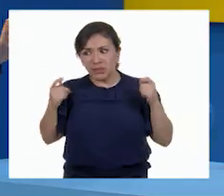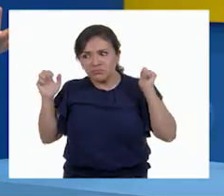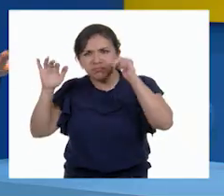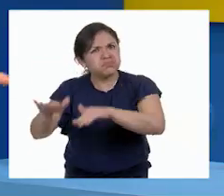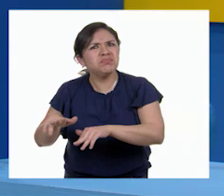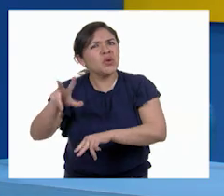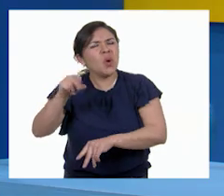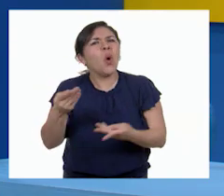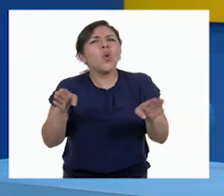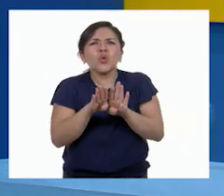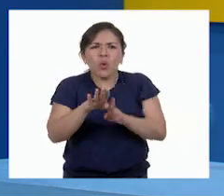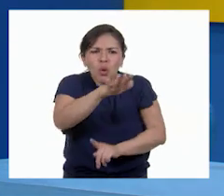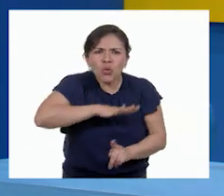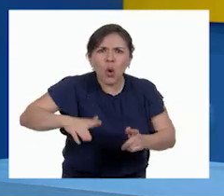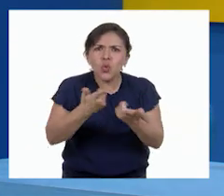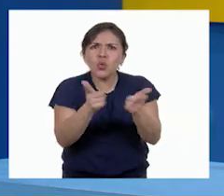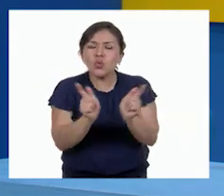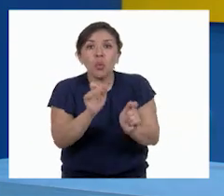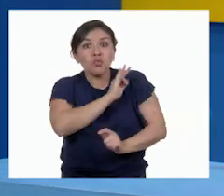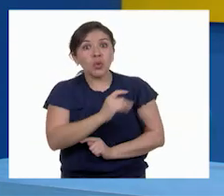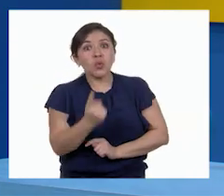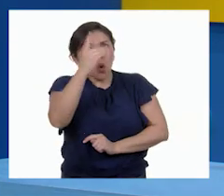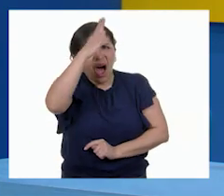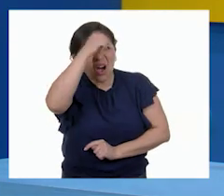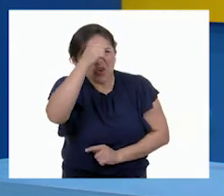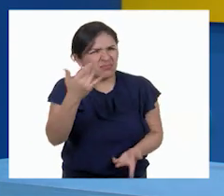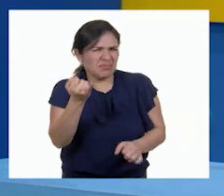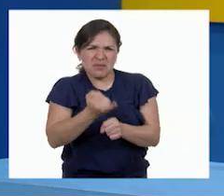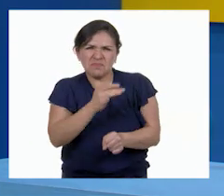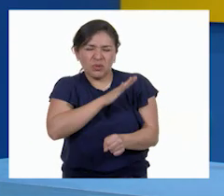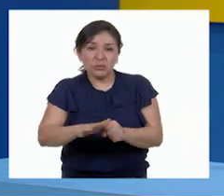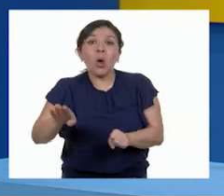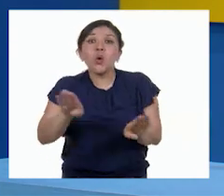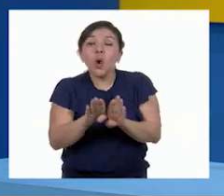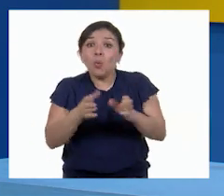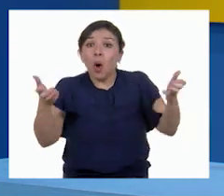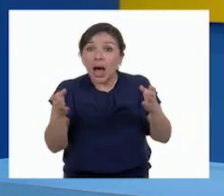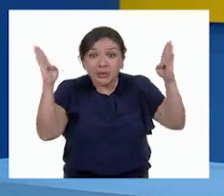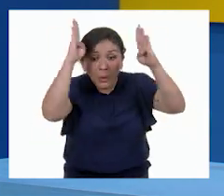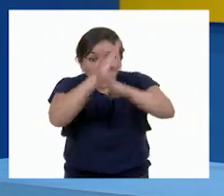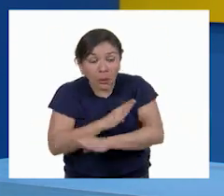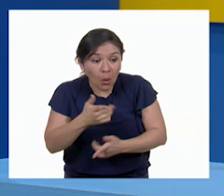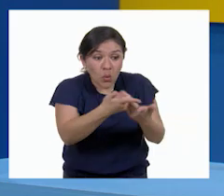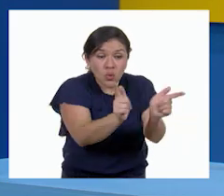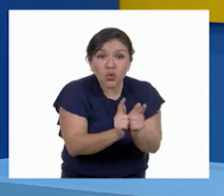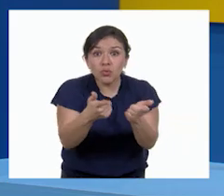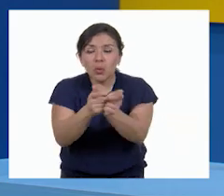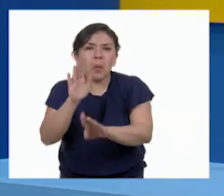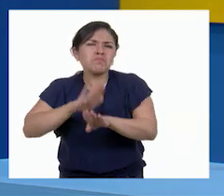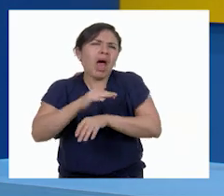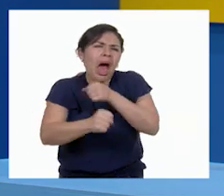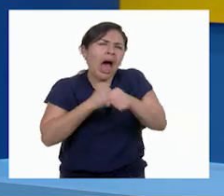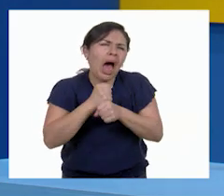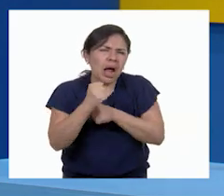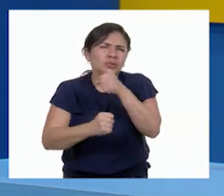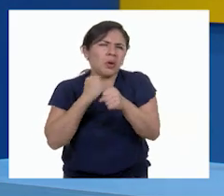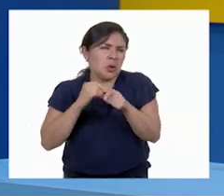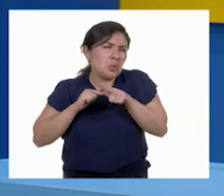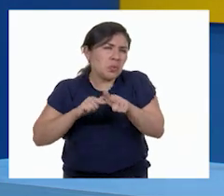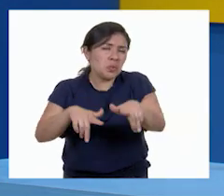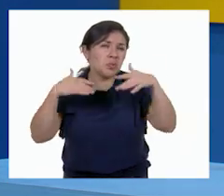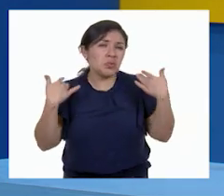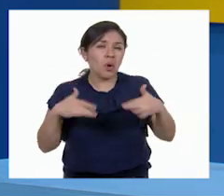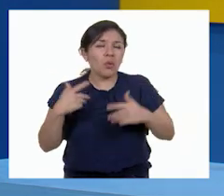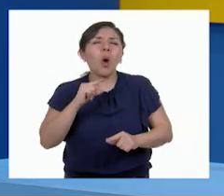imposible lograr que todos estos grupos se pusieran de acuerdo. Y además, lograr esta reconciliación le tomó varios años a Porfirio Díaz,